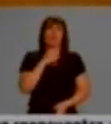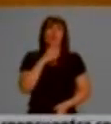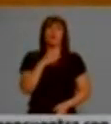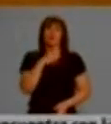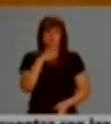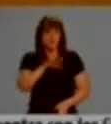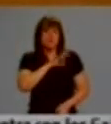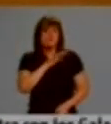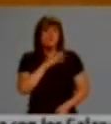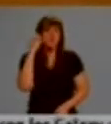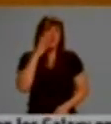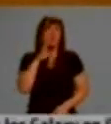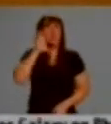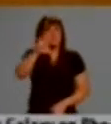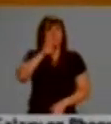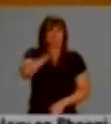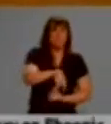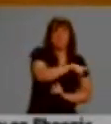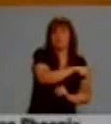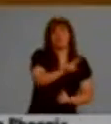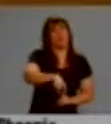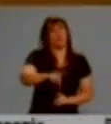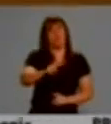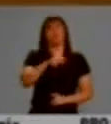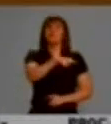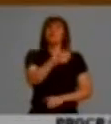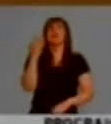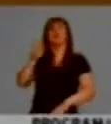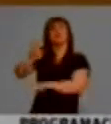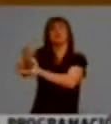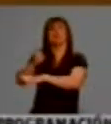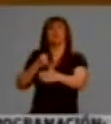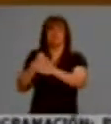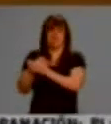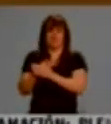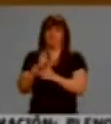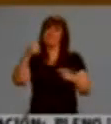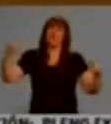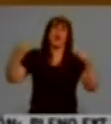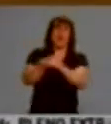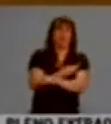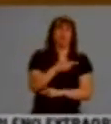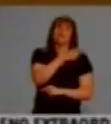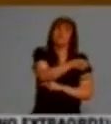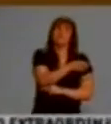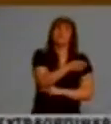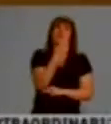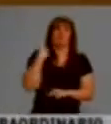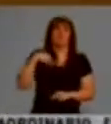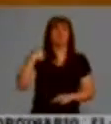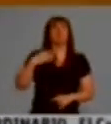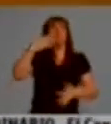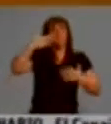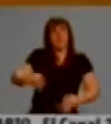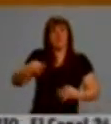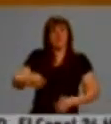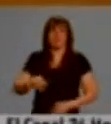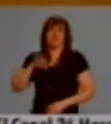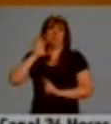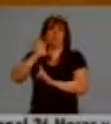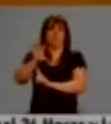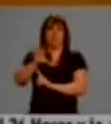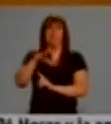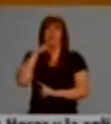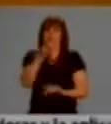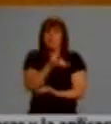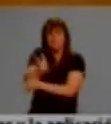es usted, aunque sea uno de sus máximos representantes. Al contrario, es usted quien ha puesto en peligro al Estado al